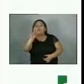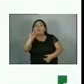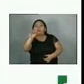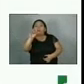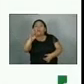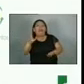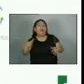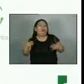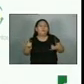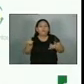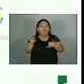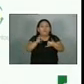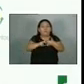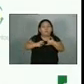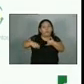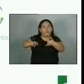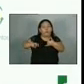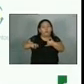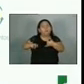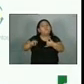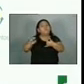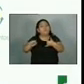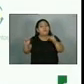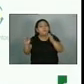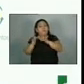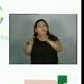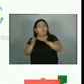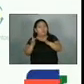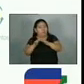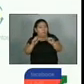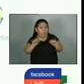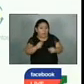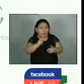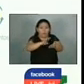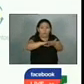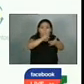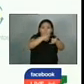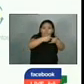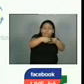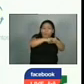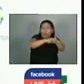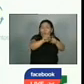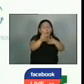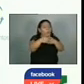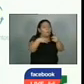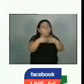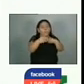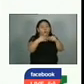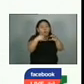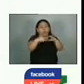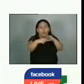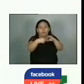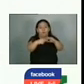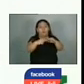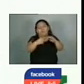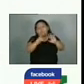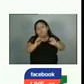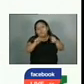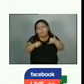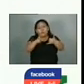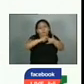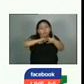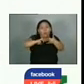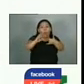permite transferir a cualquier usuario de eCard, puede regalar a cualquier persona, aunque no esté registrada a través de correo electrónico,